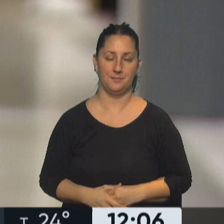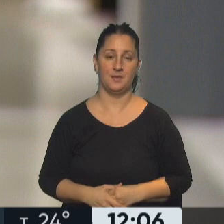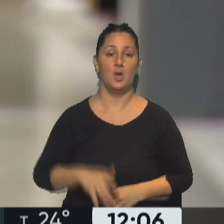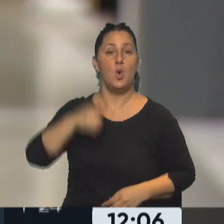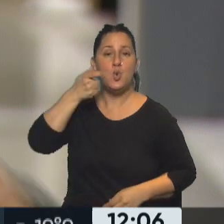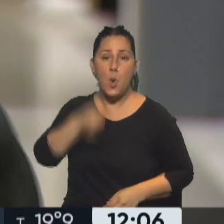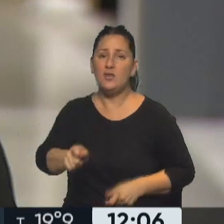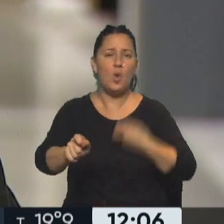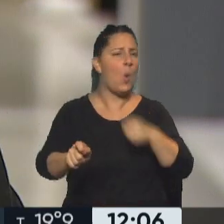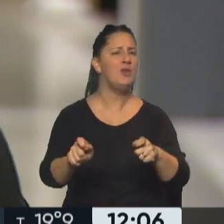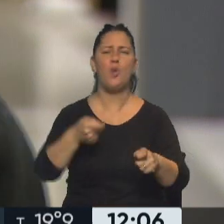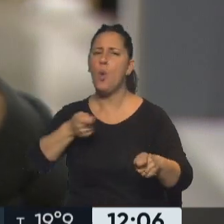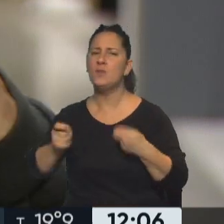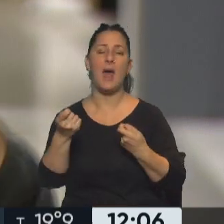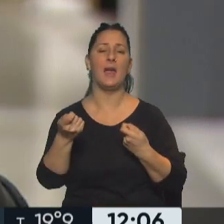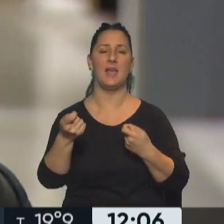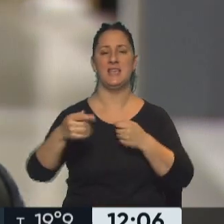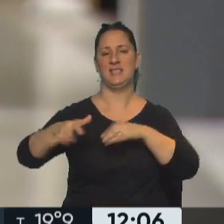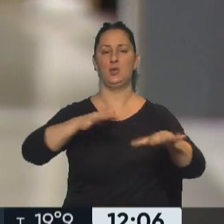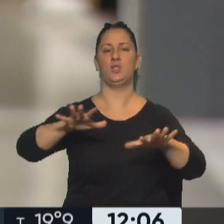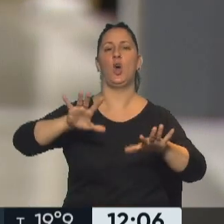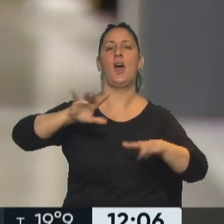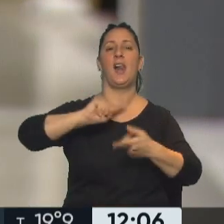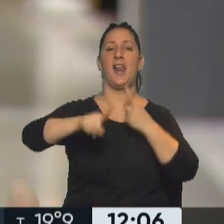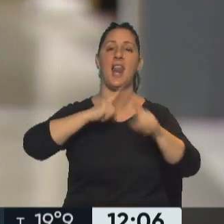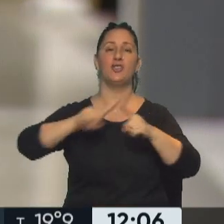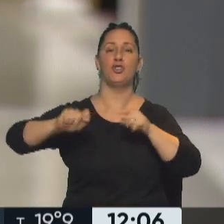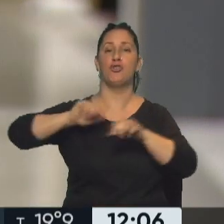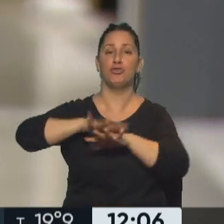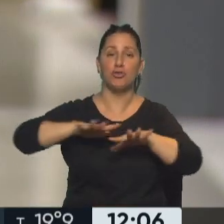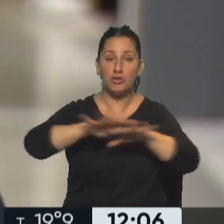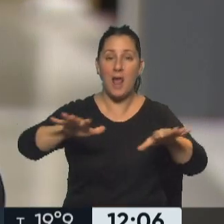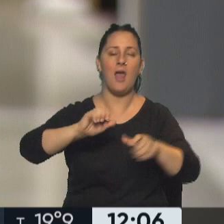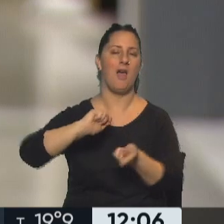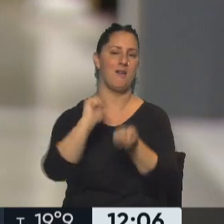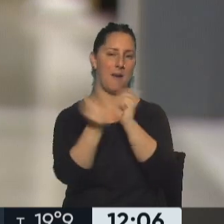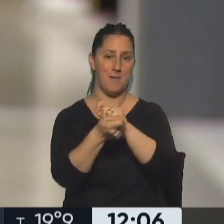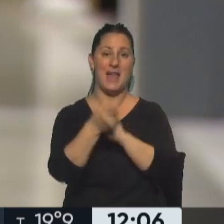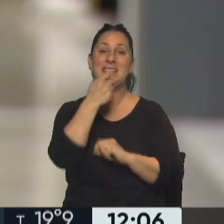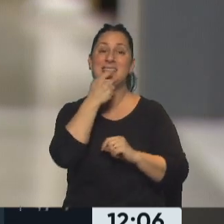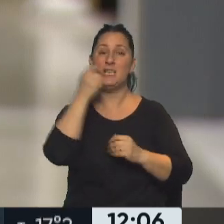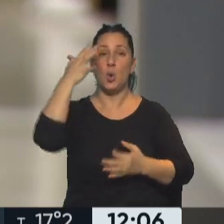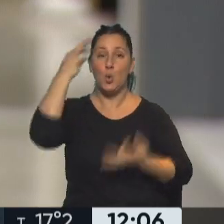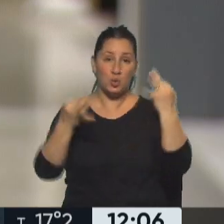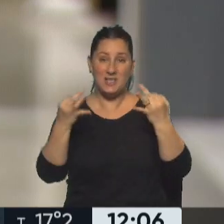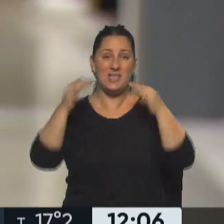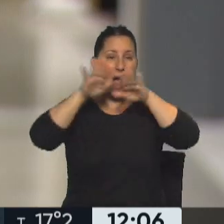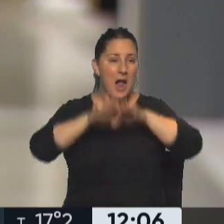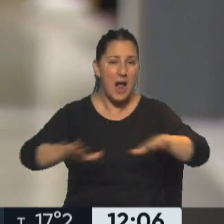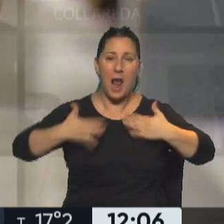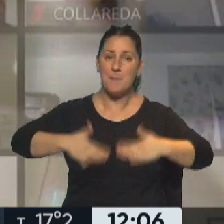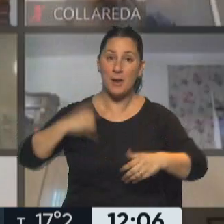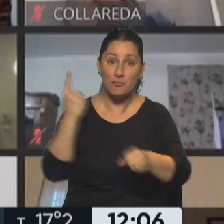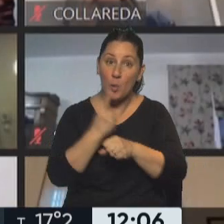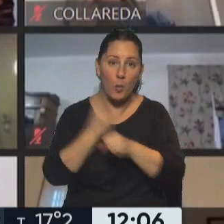cuyos existen para calmar las relaciones sociales alteradas por algún conflicto si la justicia nos logra eso quiere decir que no está cumpliendo